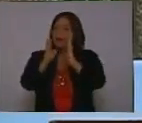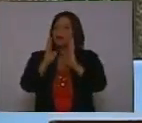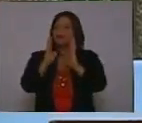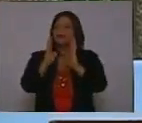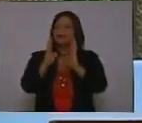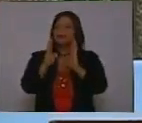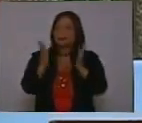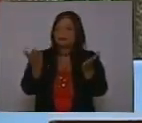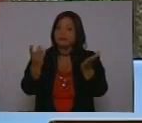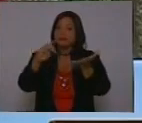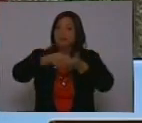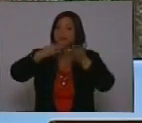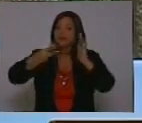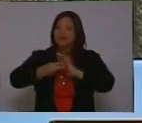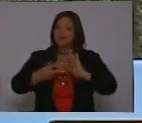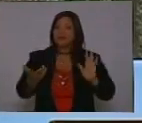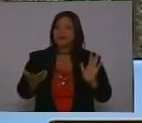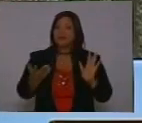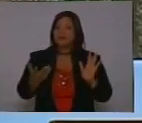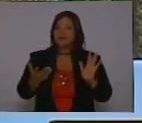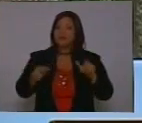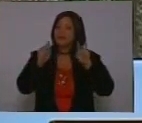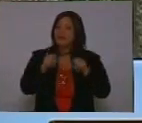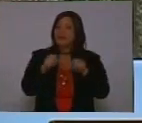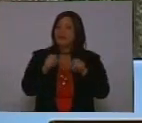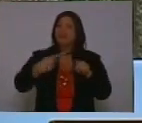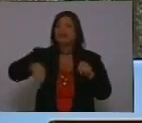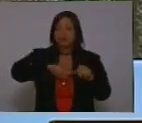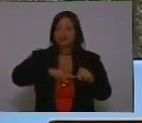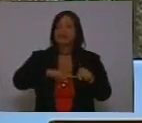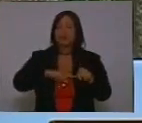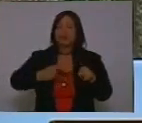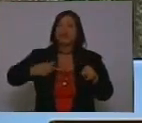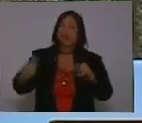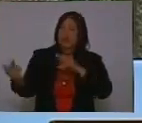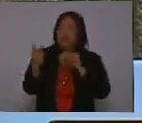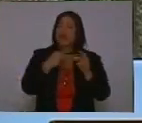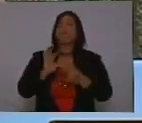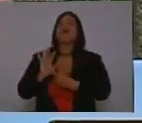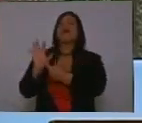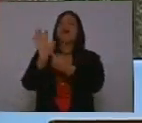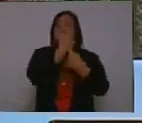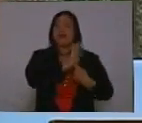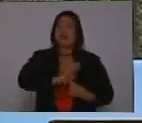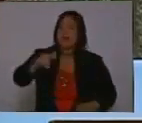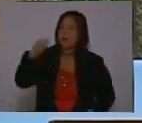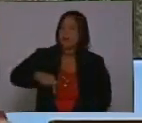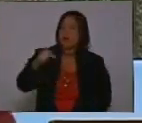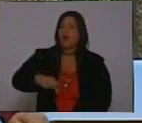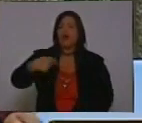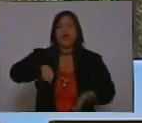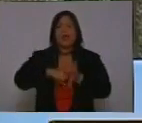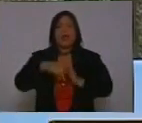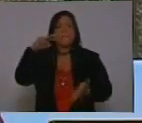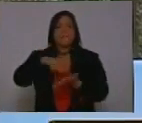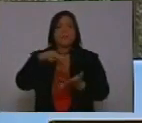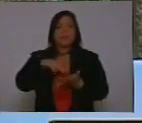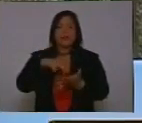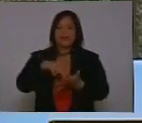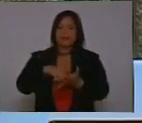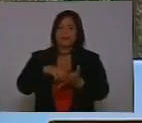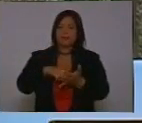De eso se trata. Y de eso estamos dando ejemplo hoy aquí en Miranda.